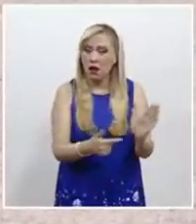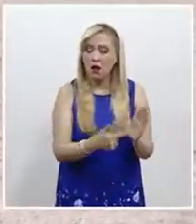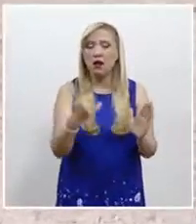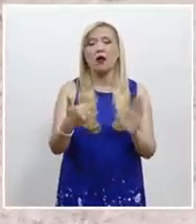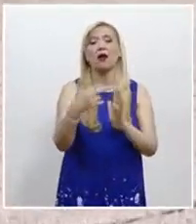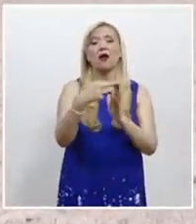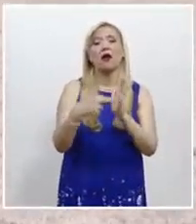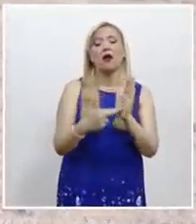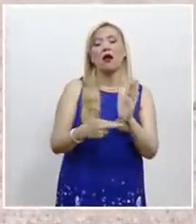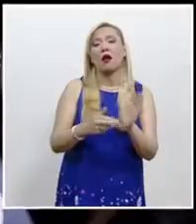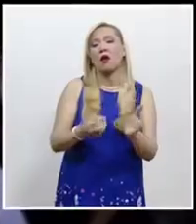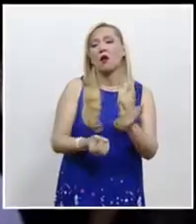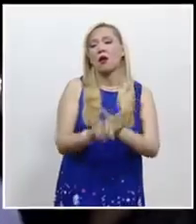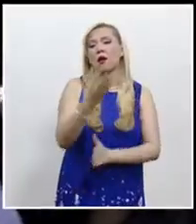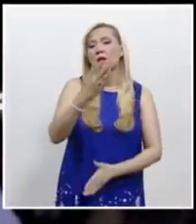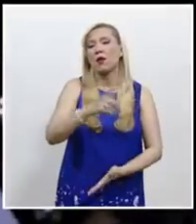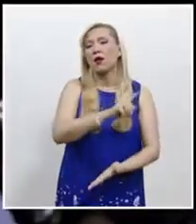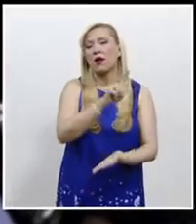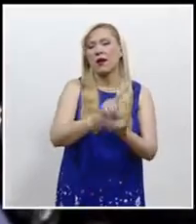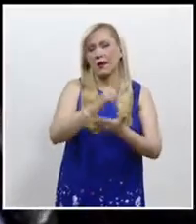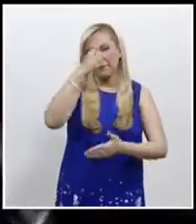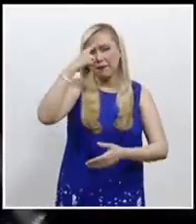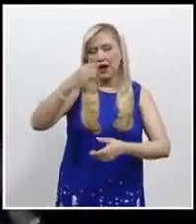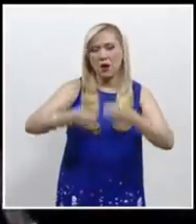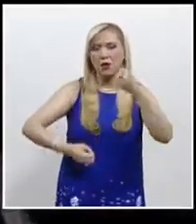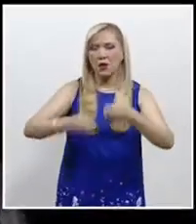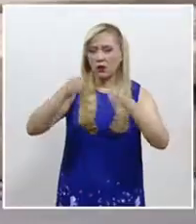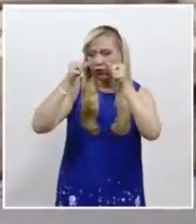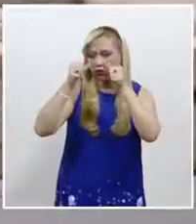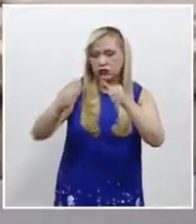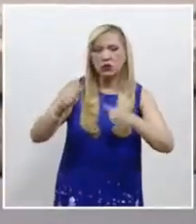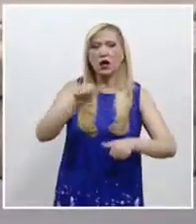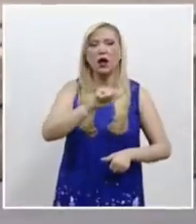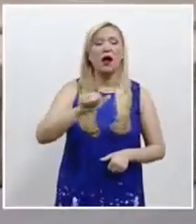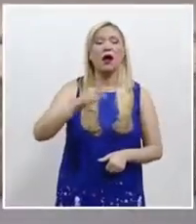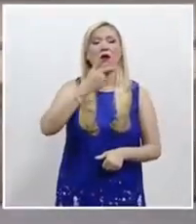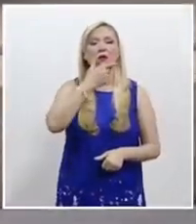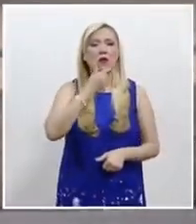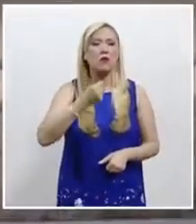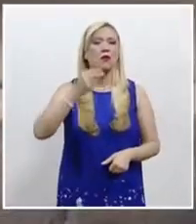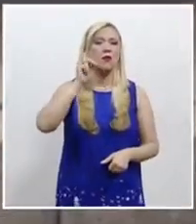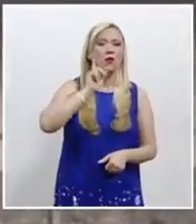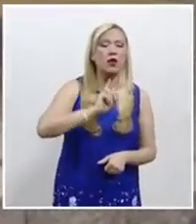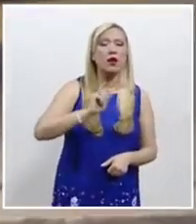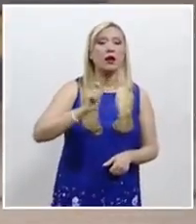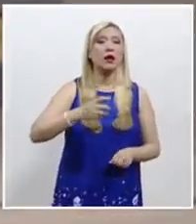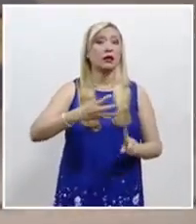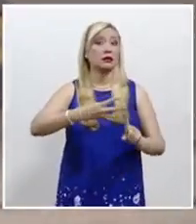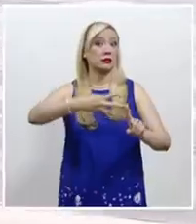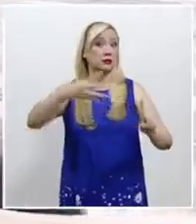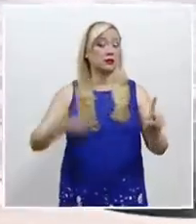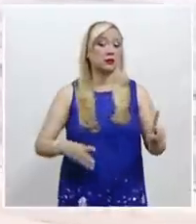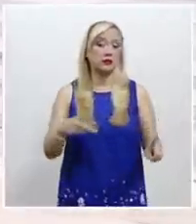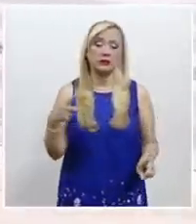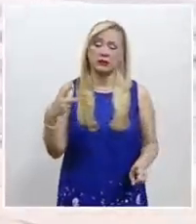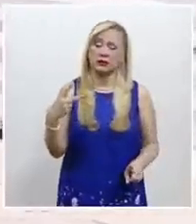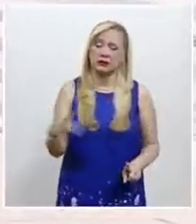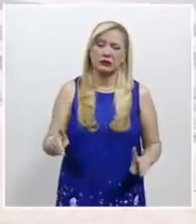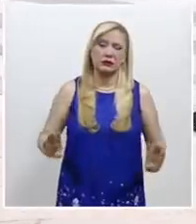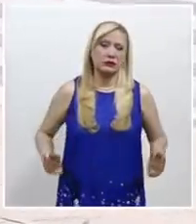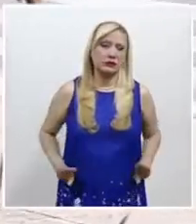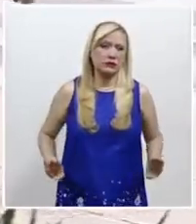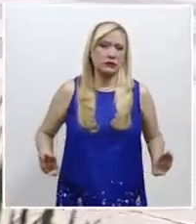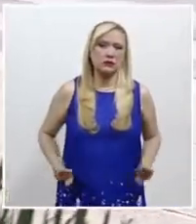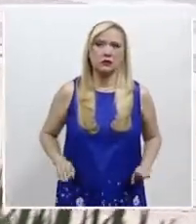para juzgar con perspectiva de orientación sexual, identidad y expresión de género y características sexuales, emitido por la